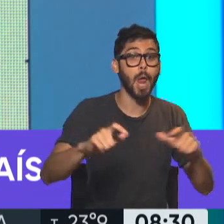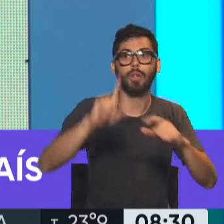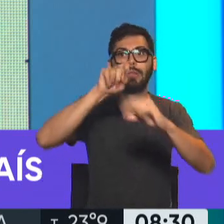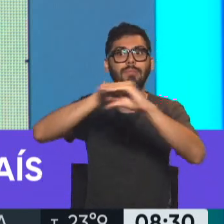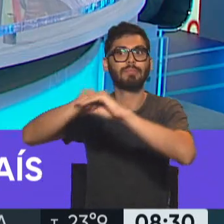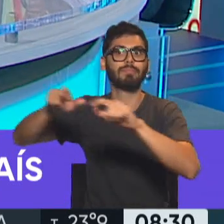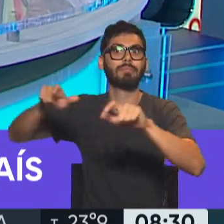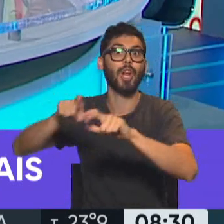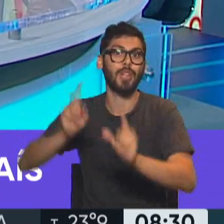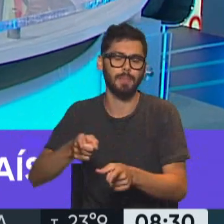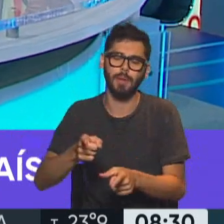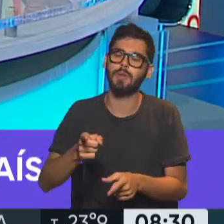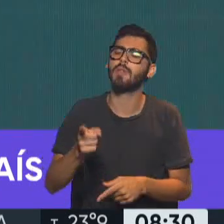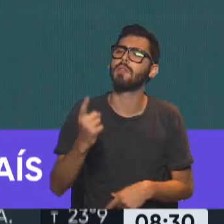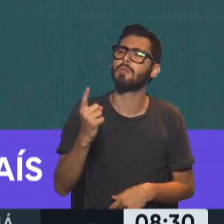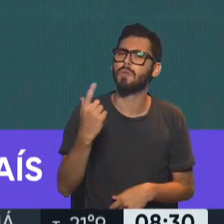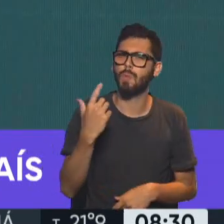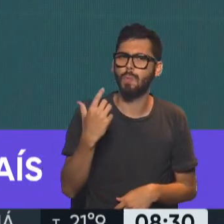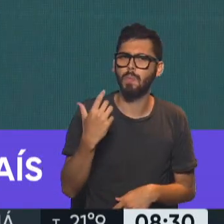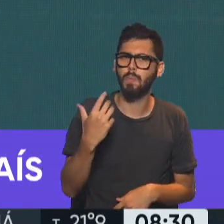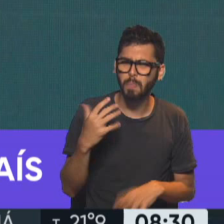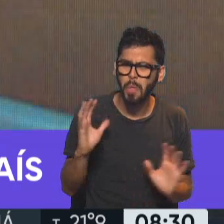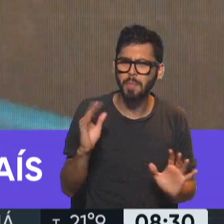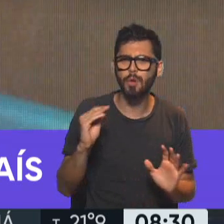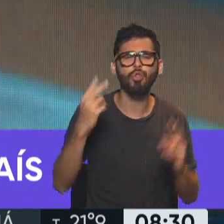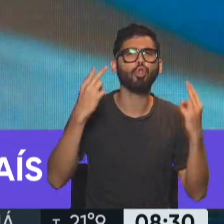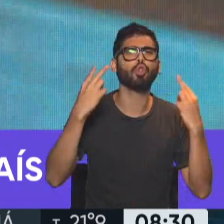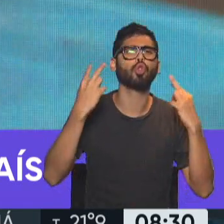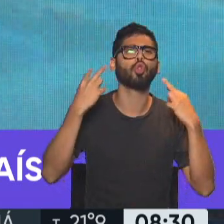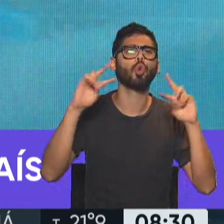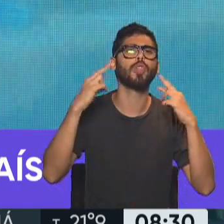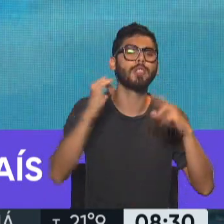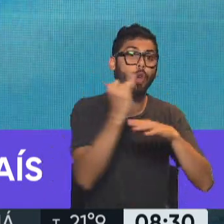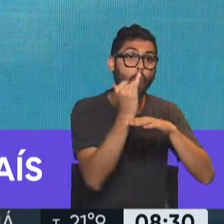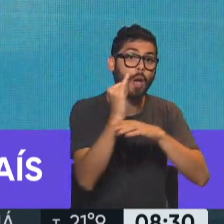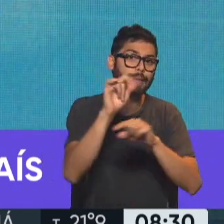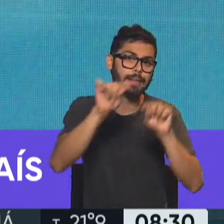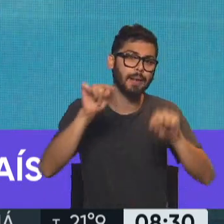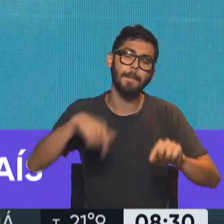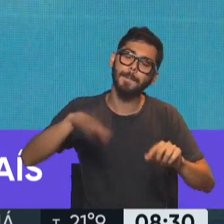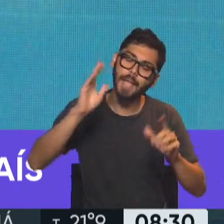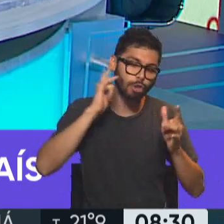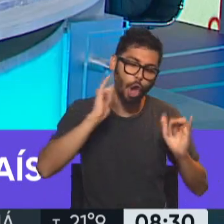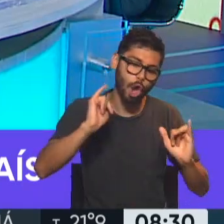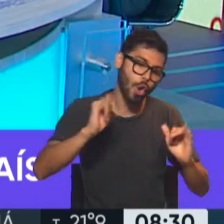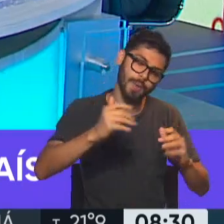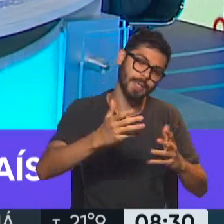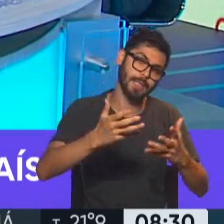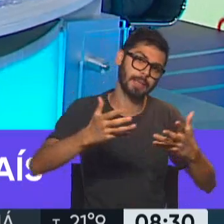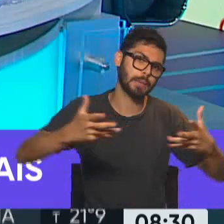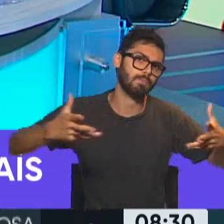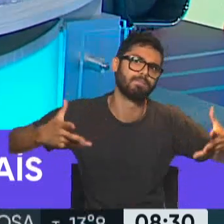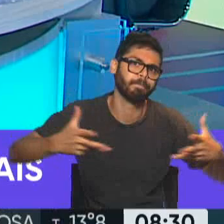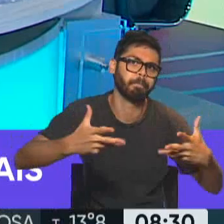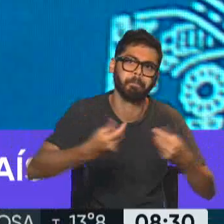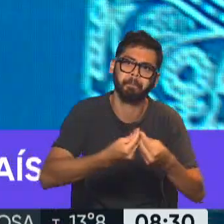doctor, ¿es factible eso teniendo en cuenta las imágenes que nos llegan de distintos centros turísticos donde en general son jóvenes, ¿no? Hay grandes aglomeraciones